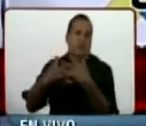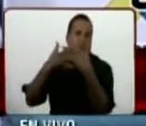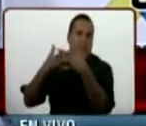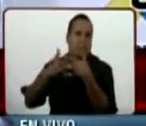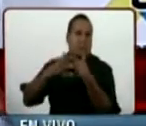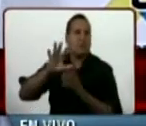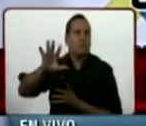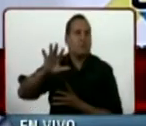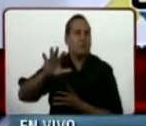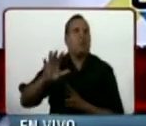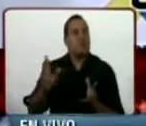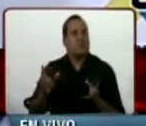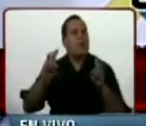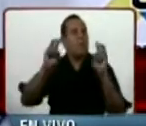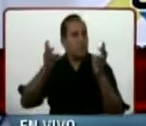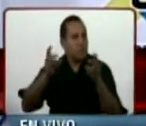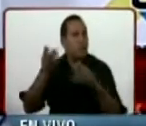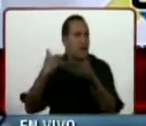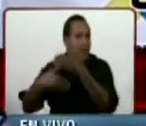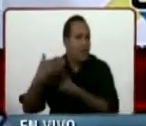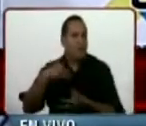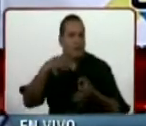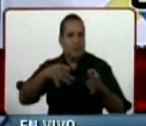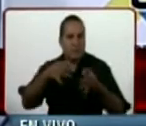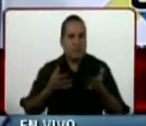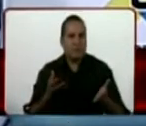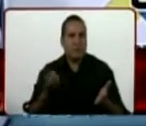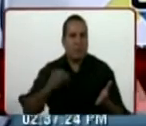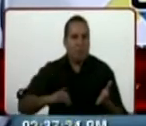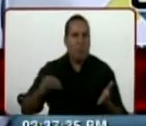un tema que ya se ha hablado bastante.